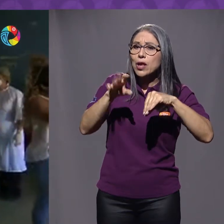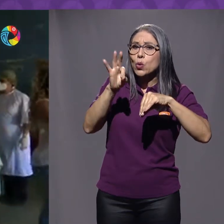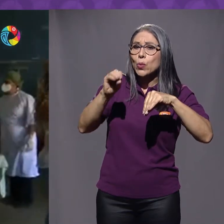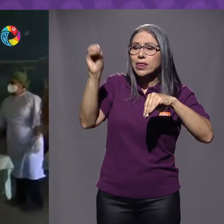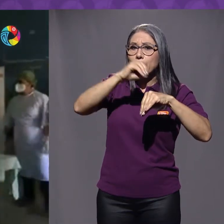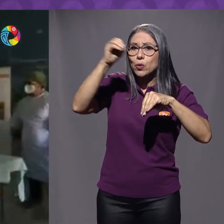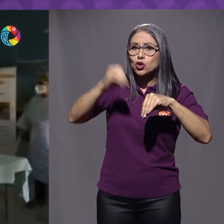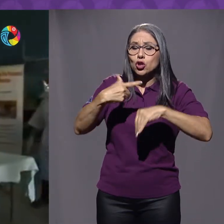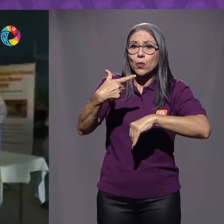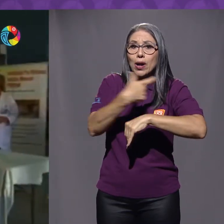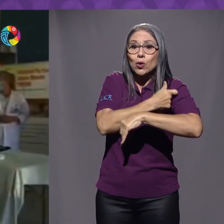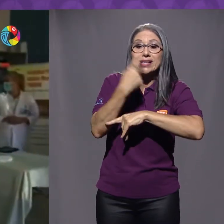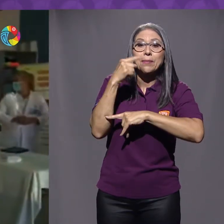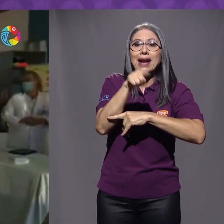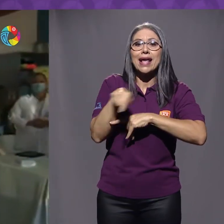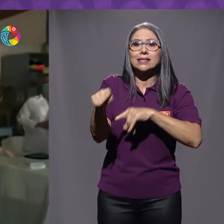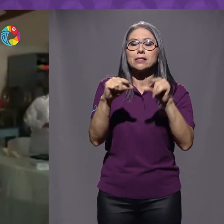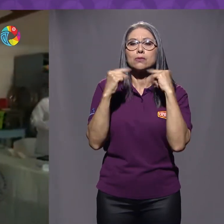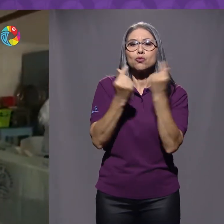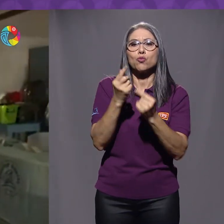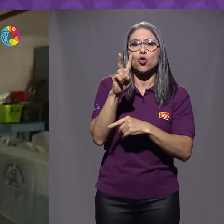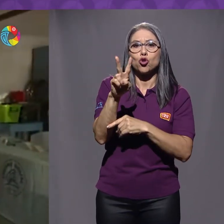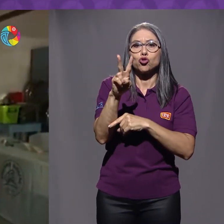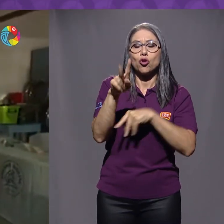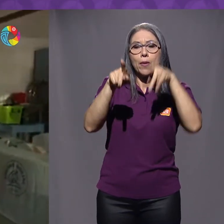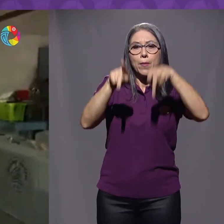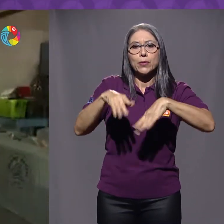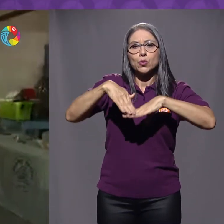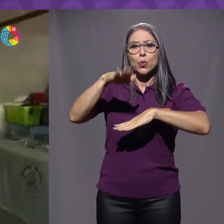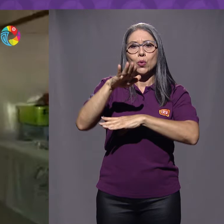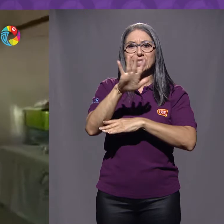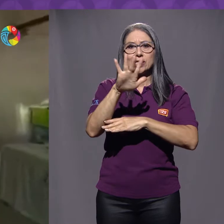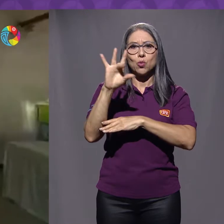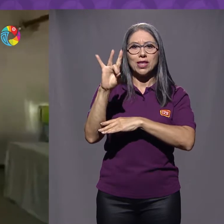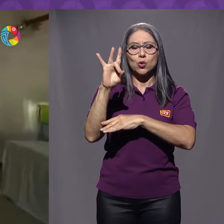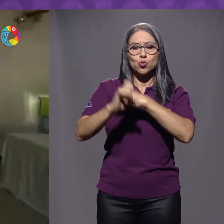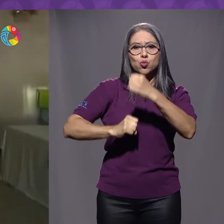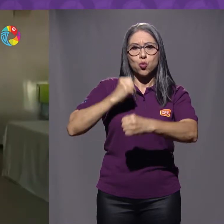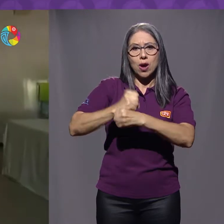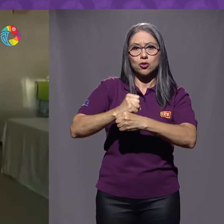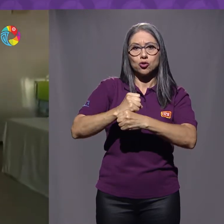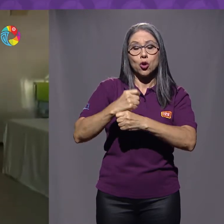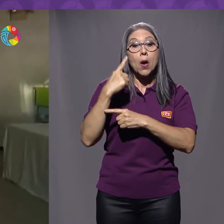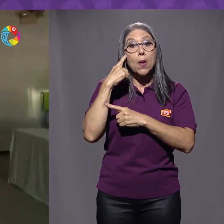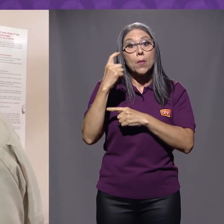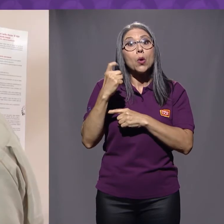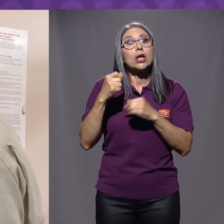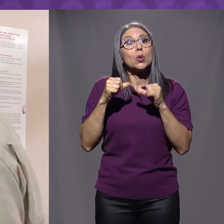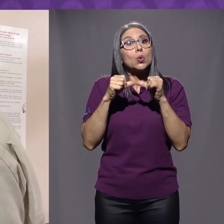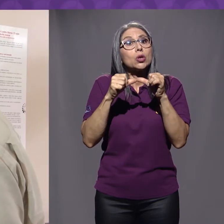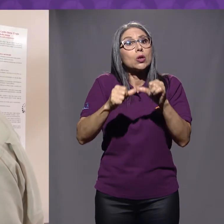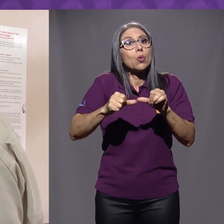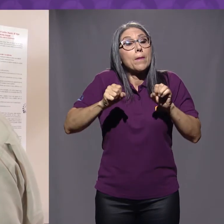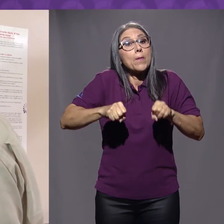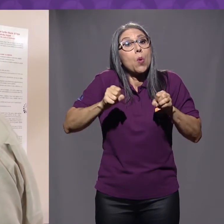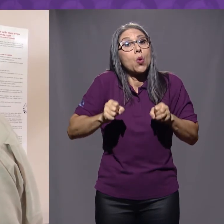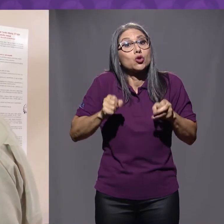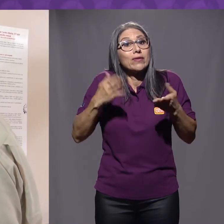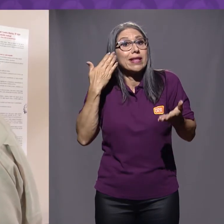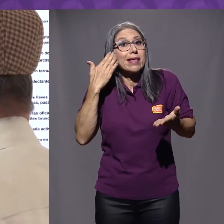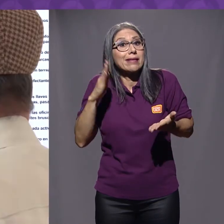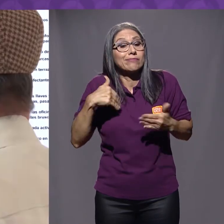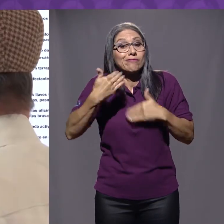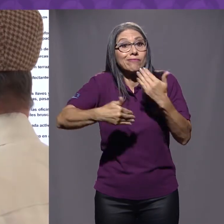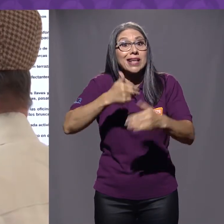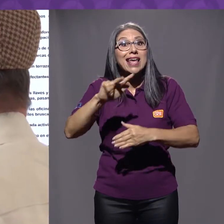vacunas disponibles a este grupo 2, las personas mayores de 58 años, ante la posibilidad latente de una tercera ola